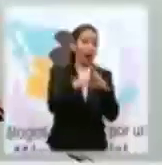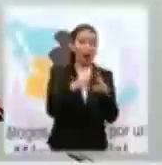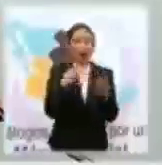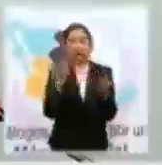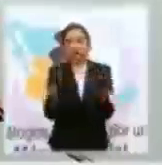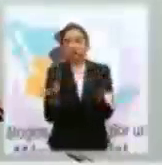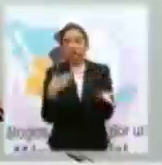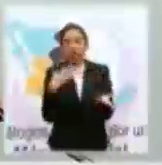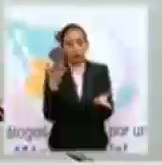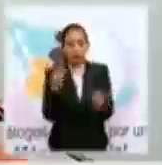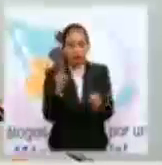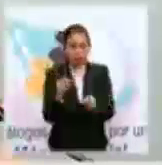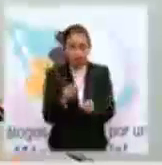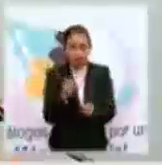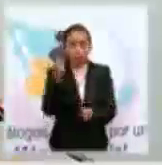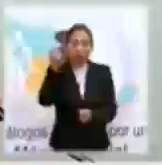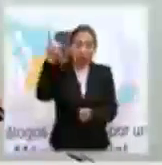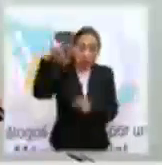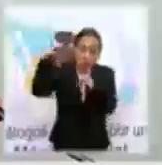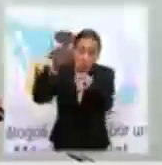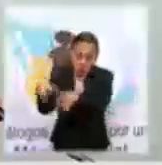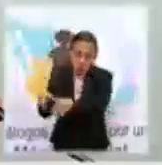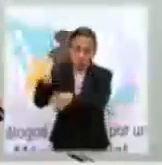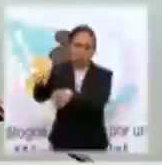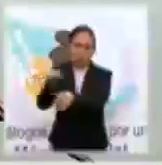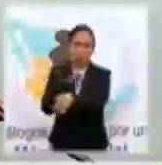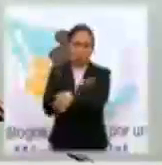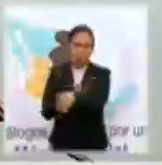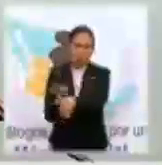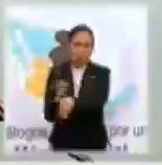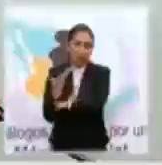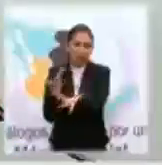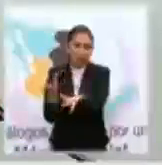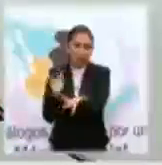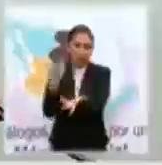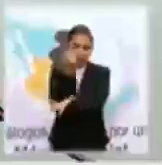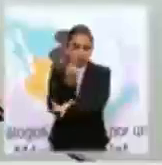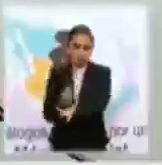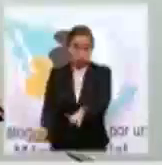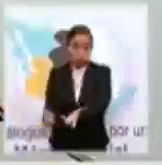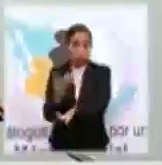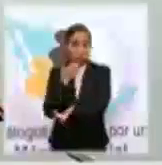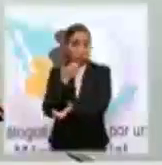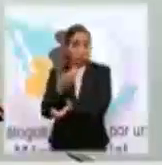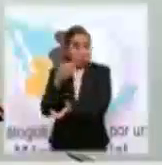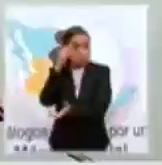de desarrollarla. No, hay una parte de la población que trae una cierta predisposición